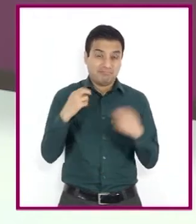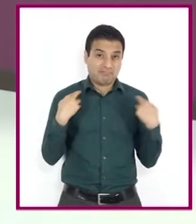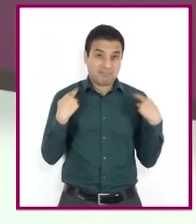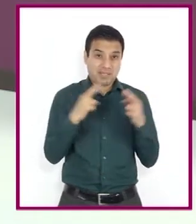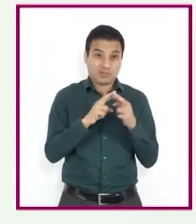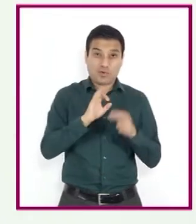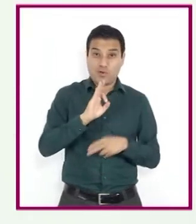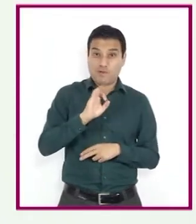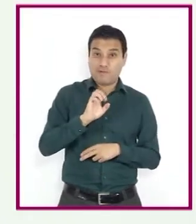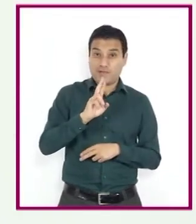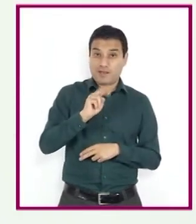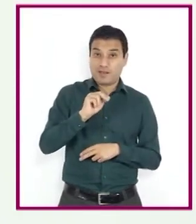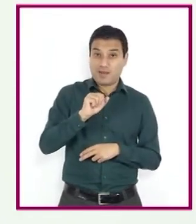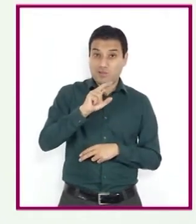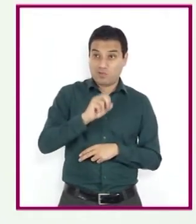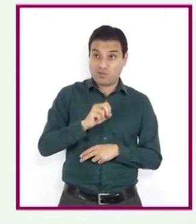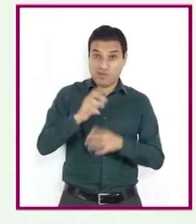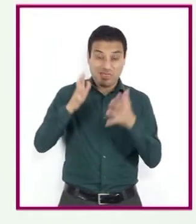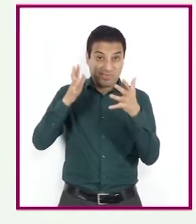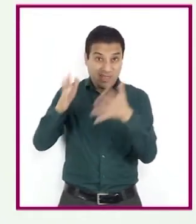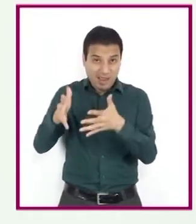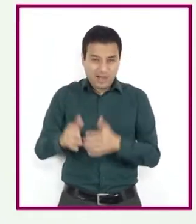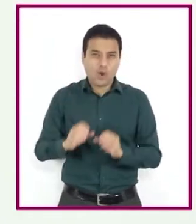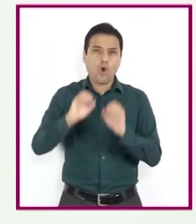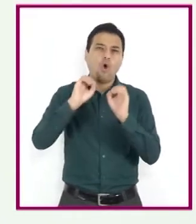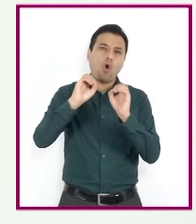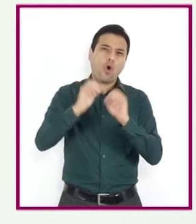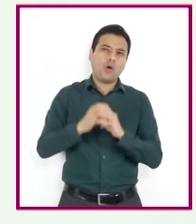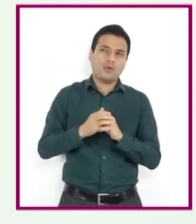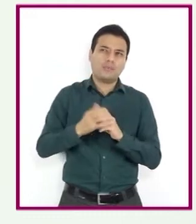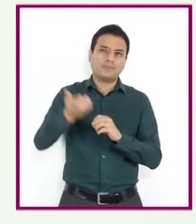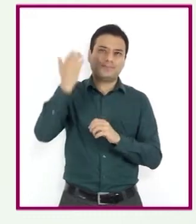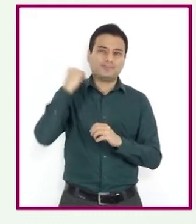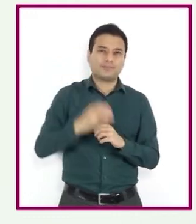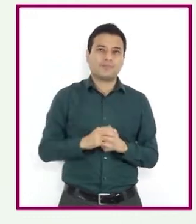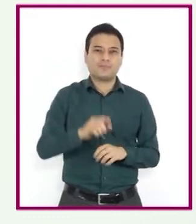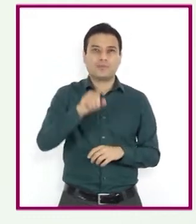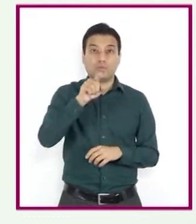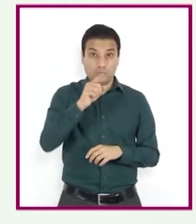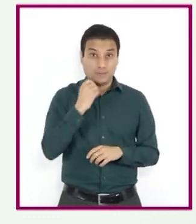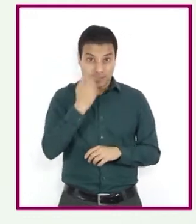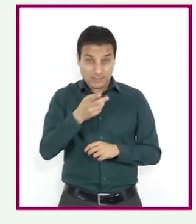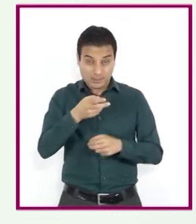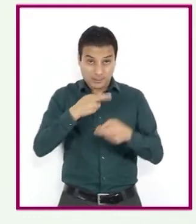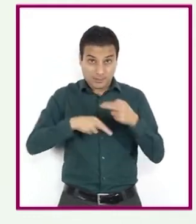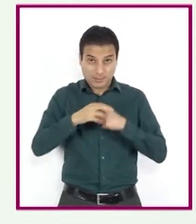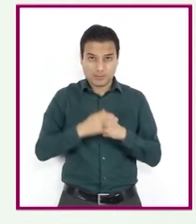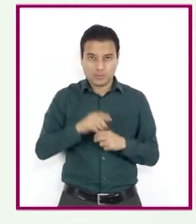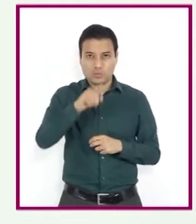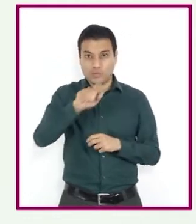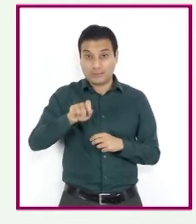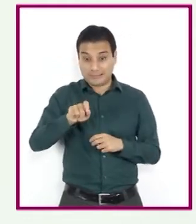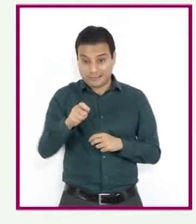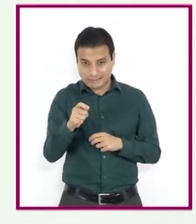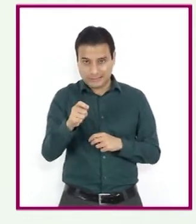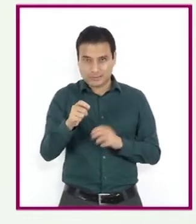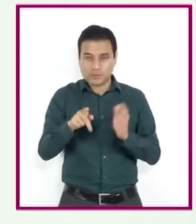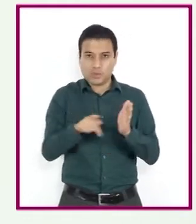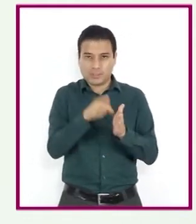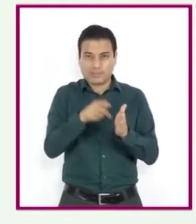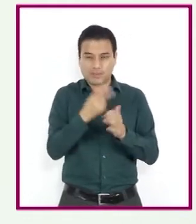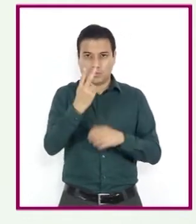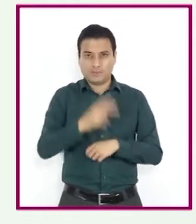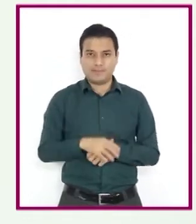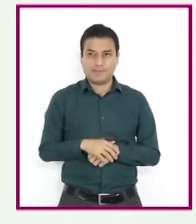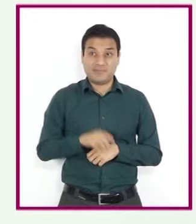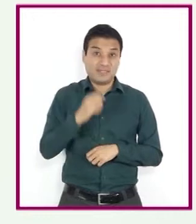al presente? Si quieren que regrese, súbale el volumen 2 rayitas a su televisor. Si quieren que se quede, bajen el